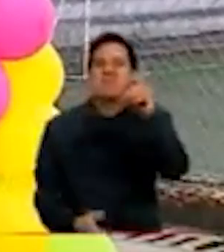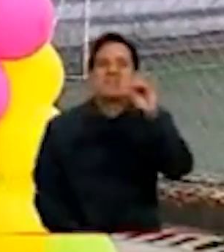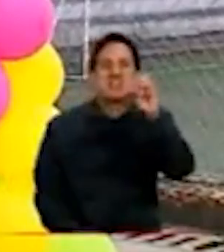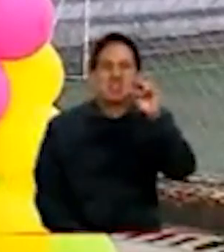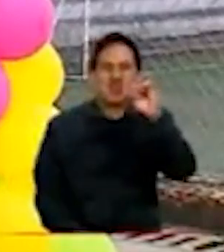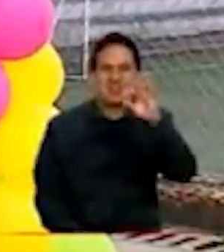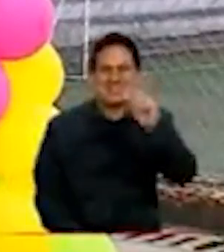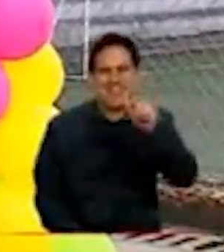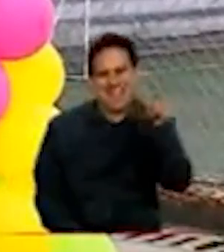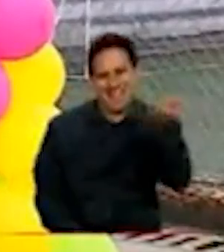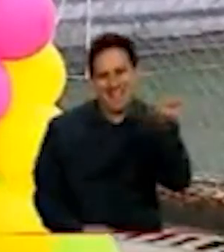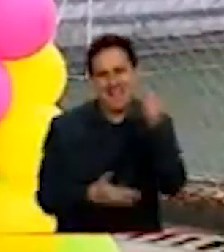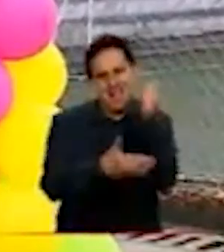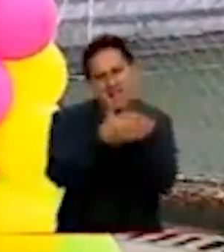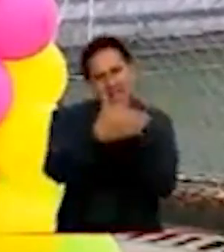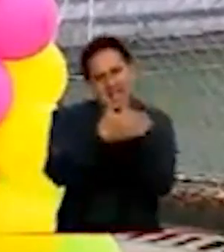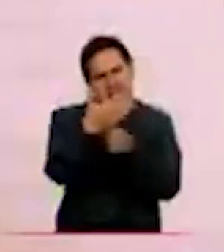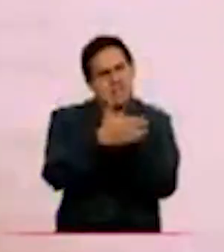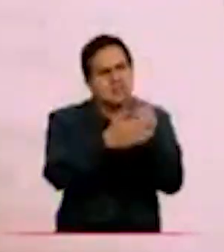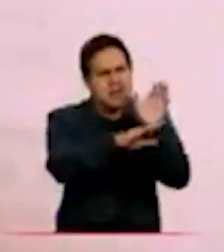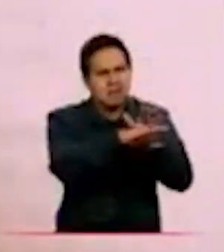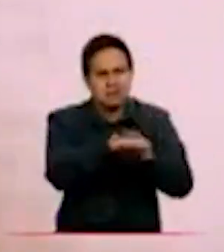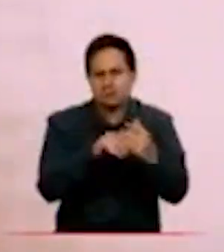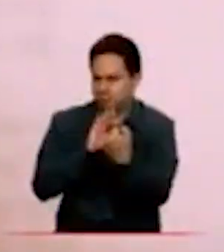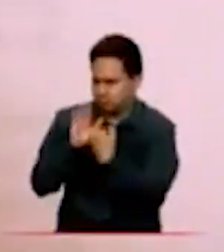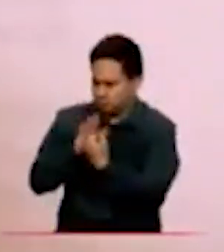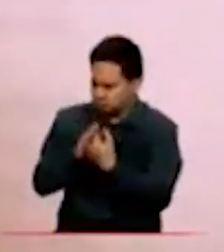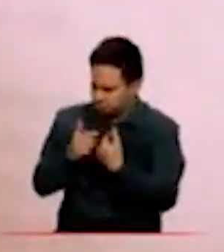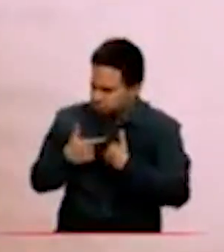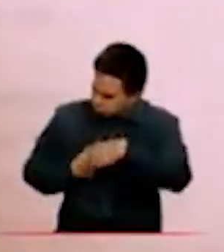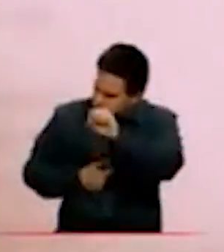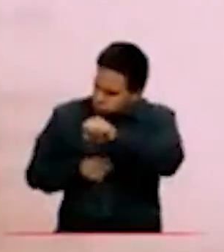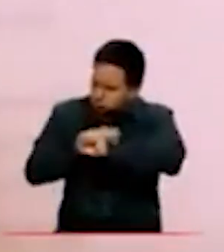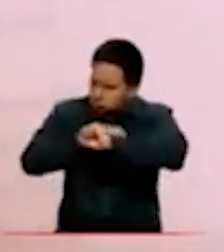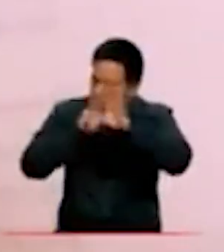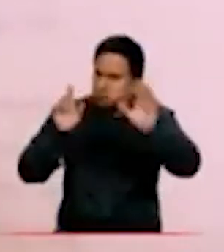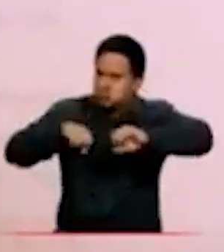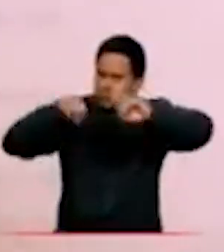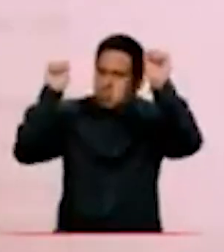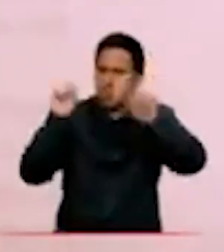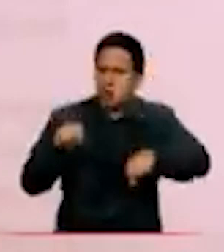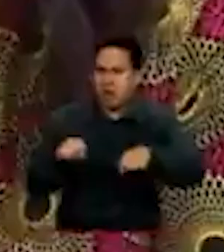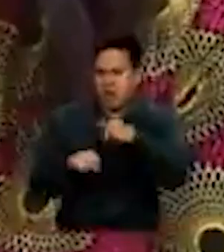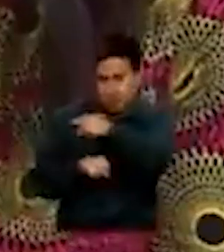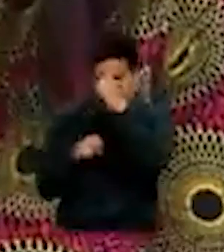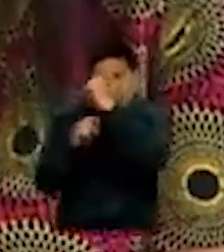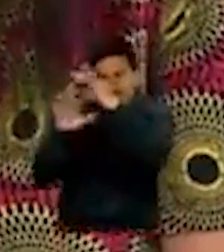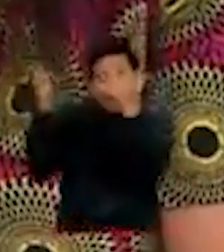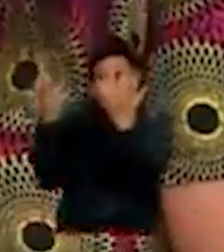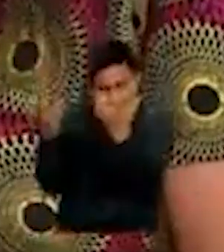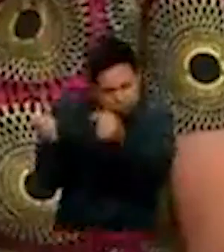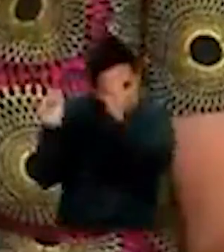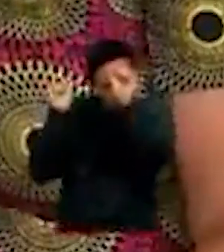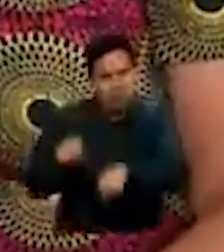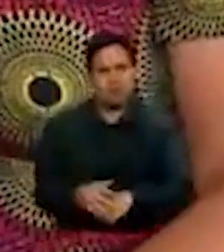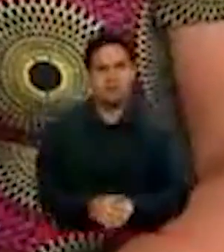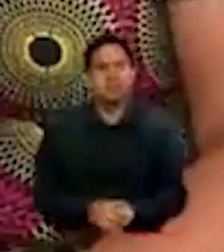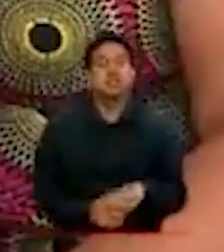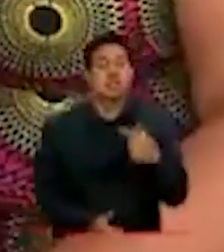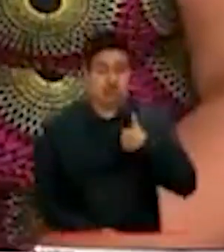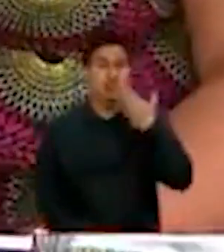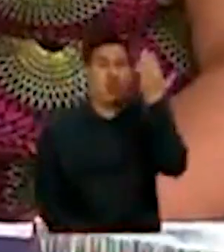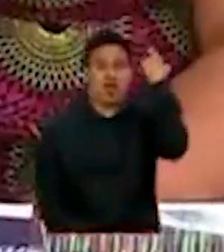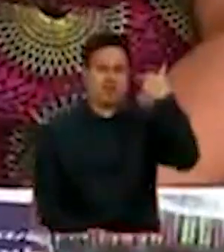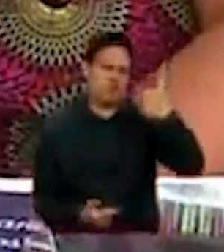Aguirre, y le dije, claro que sí, podemos hacer realidad ese sueño. Yo era uno de los que ya decía que la poesía no era para